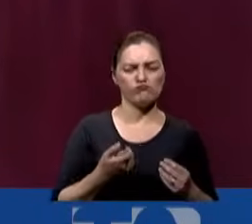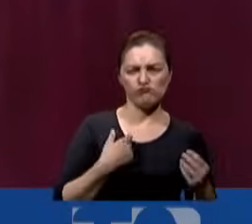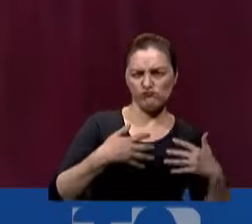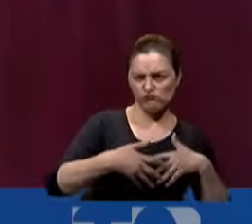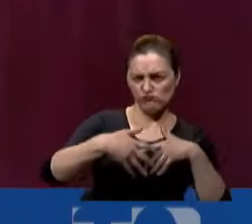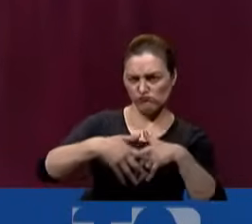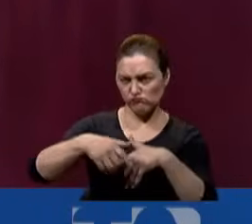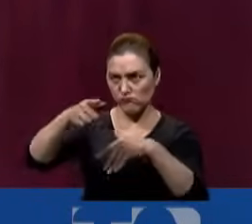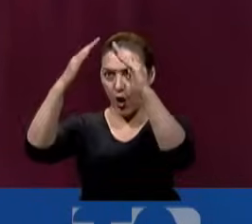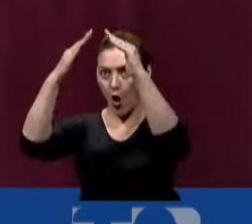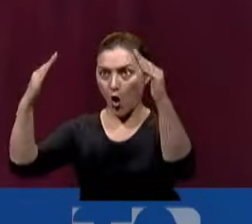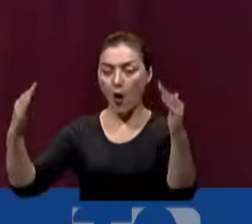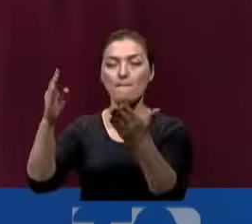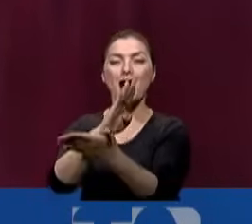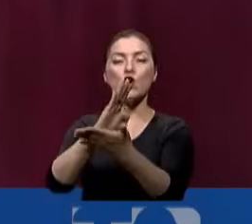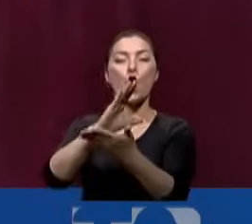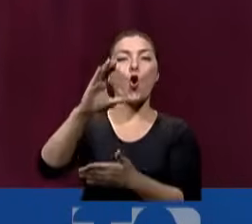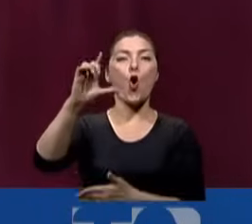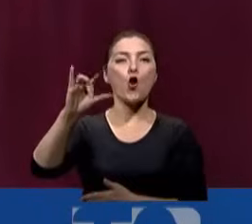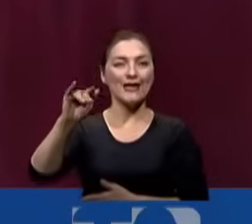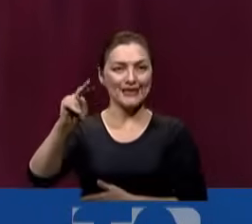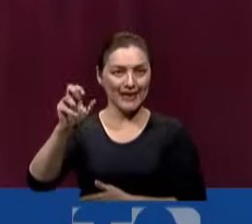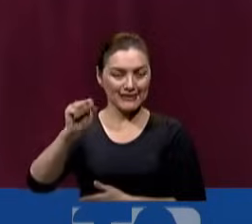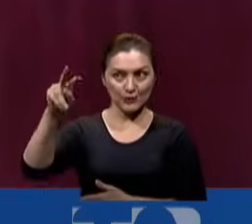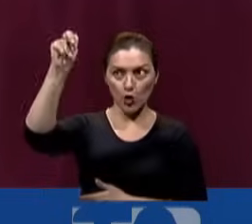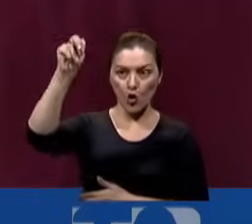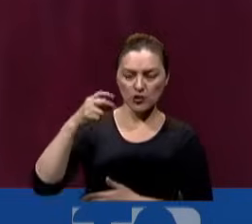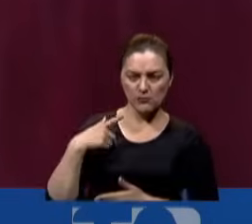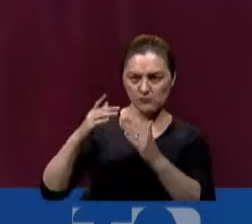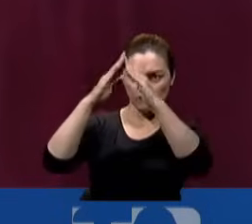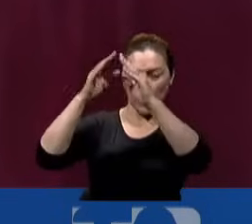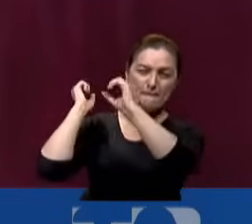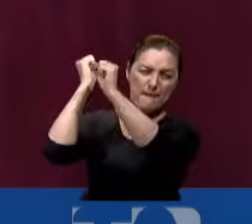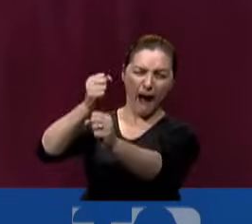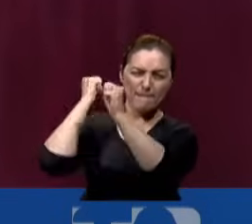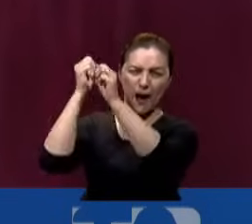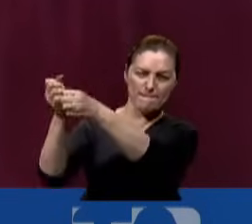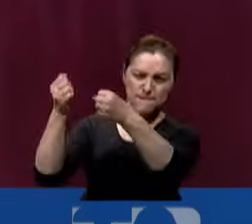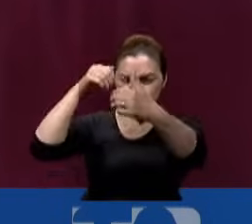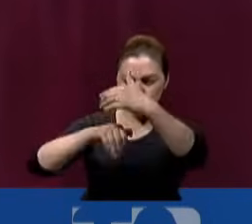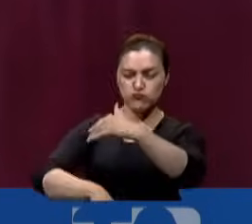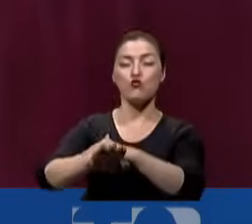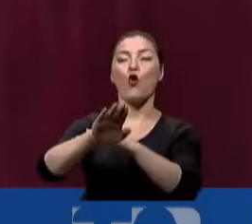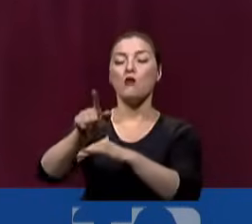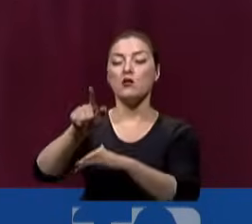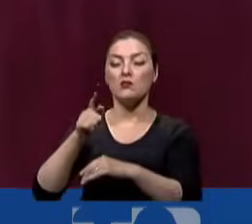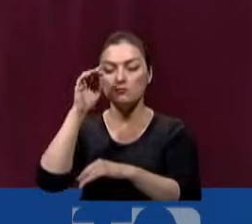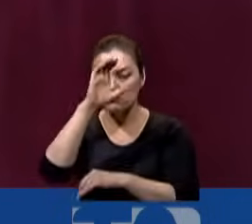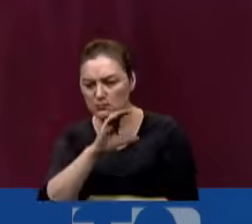del Norte, encontrando 4 armas de fuego, munición de varios